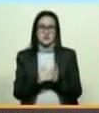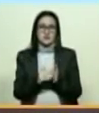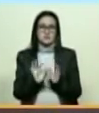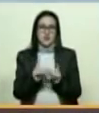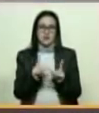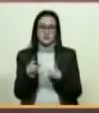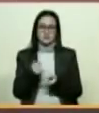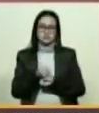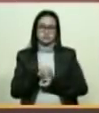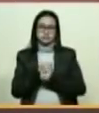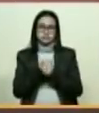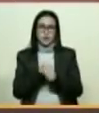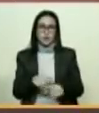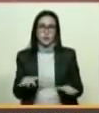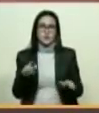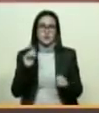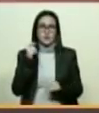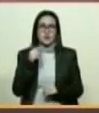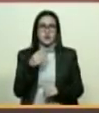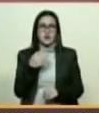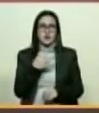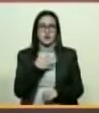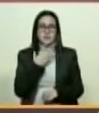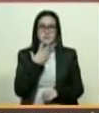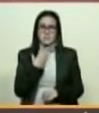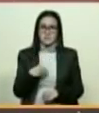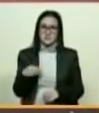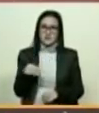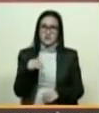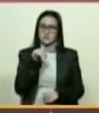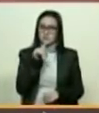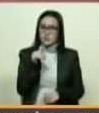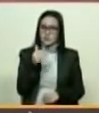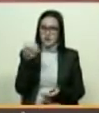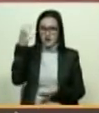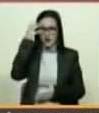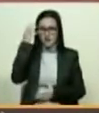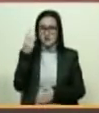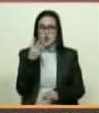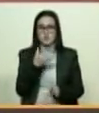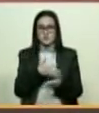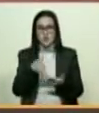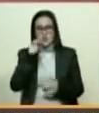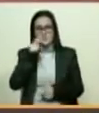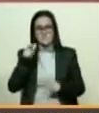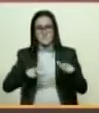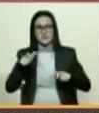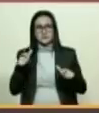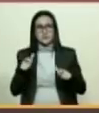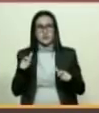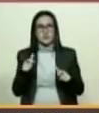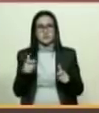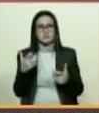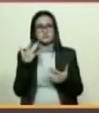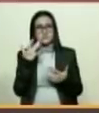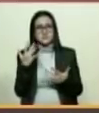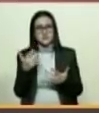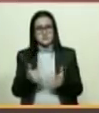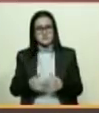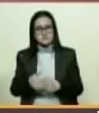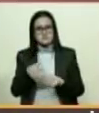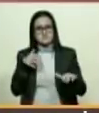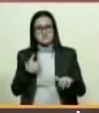asignados. Recordamos que el presidente había aprobado en primer lugar el bono de Reyes para 8 millones de personas, pero en vista de la gran